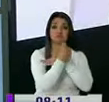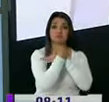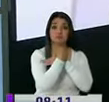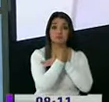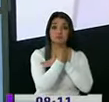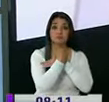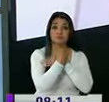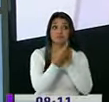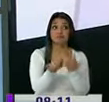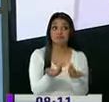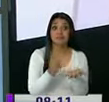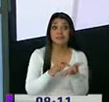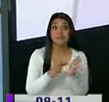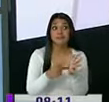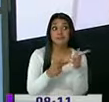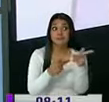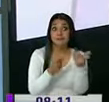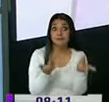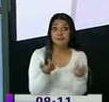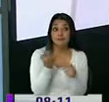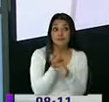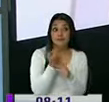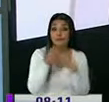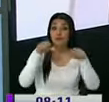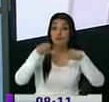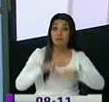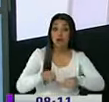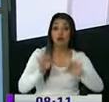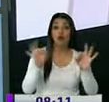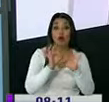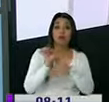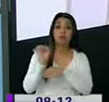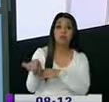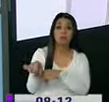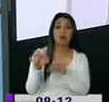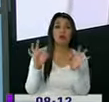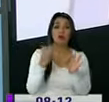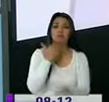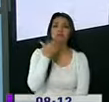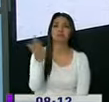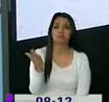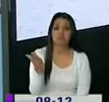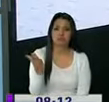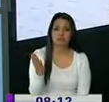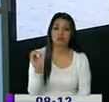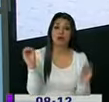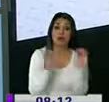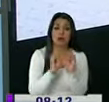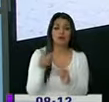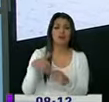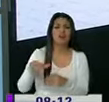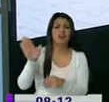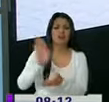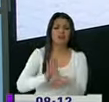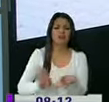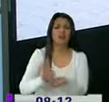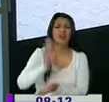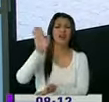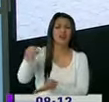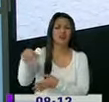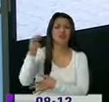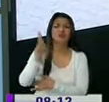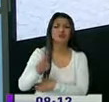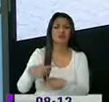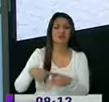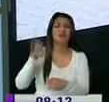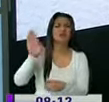dice, hay ineficiencia de por medio, o hay que importismo de por medio, o sencillamente la lucha de los pobres nomás es. Ese es el